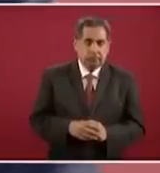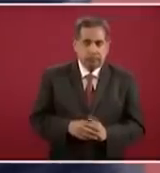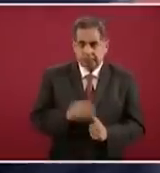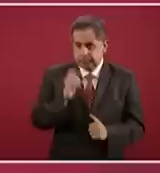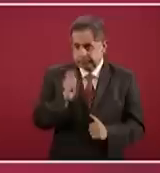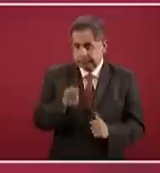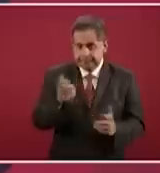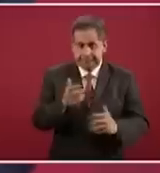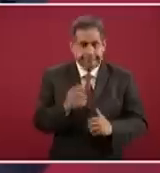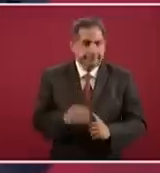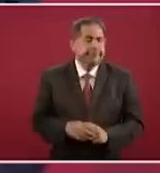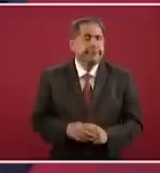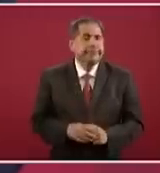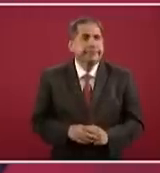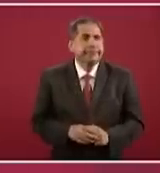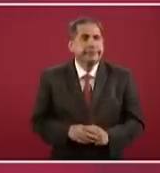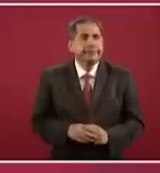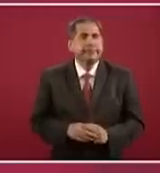una